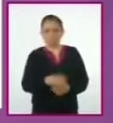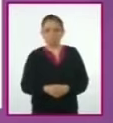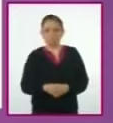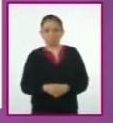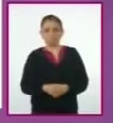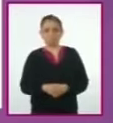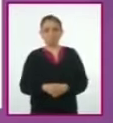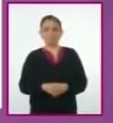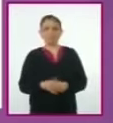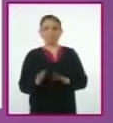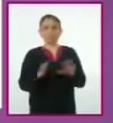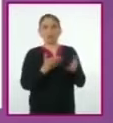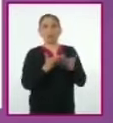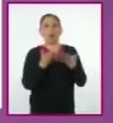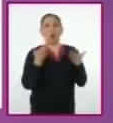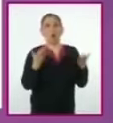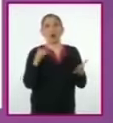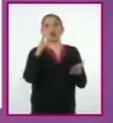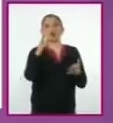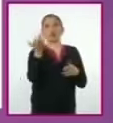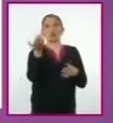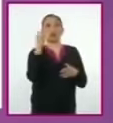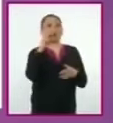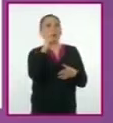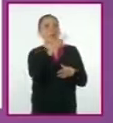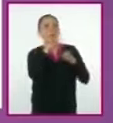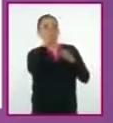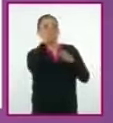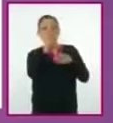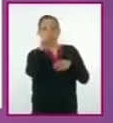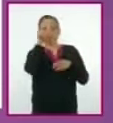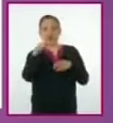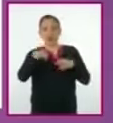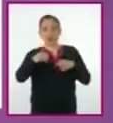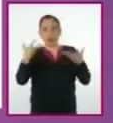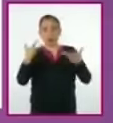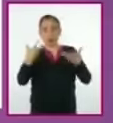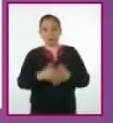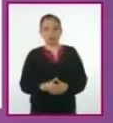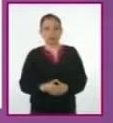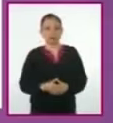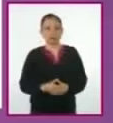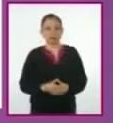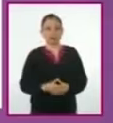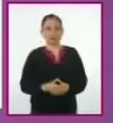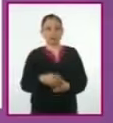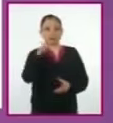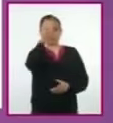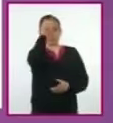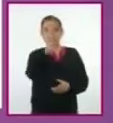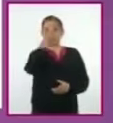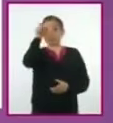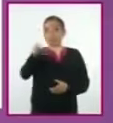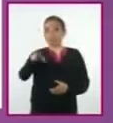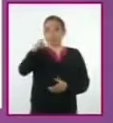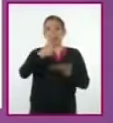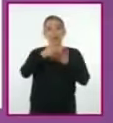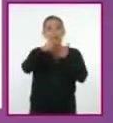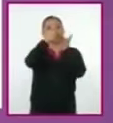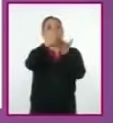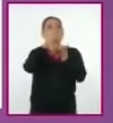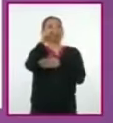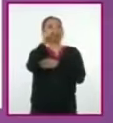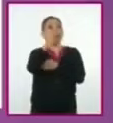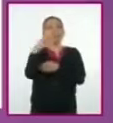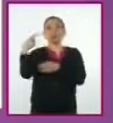Ahora quiero que me acompañes a ver esta tabla que he construido para ti. Es una tabla que te va a ayudar a ti